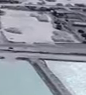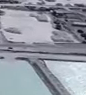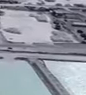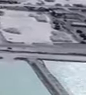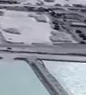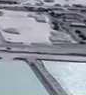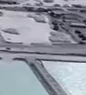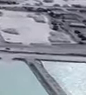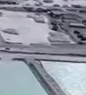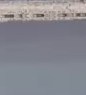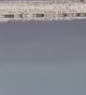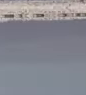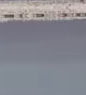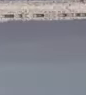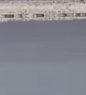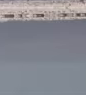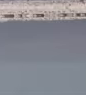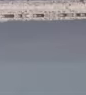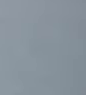viene